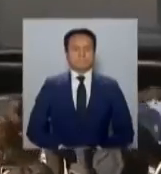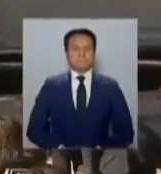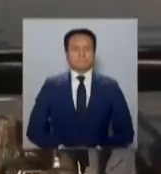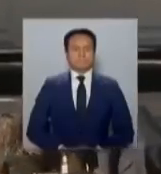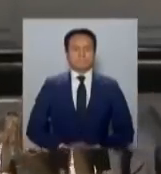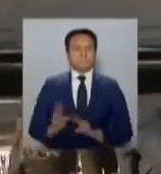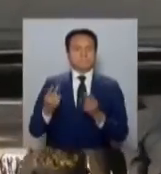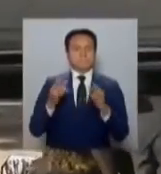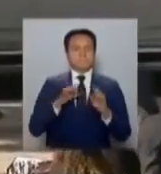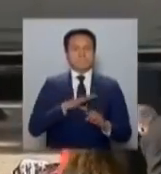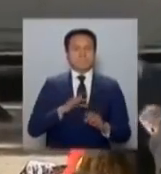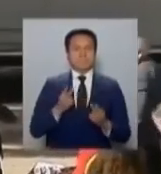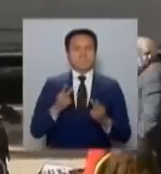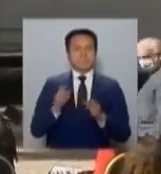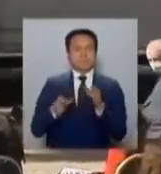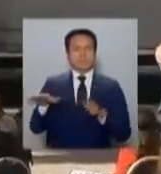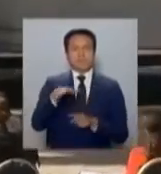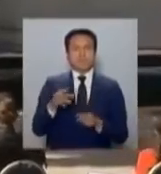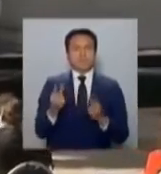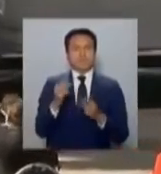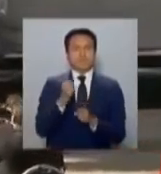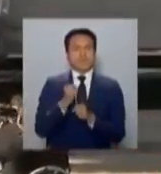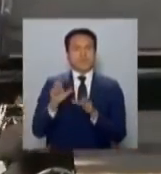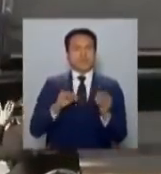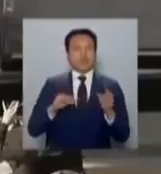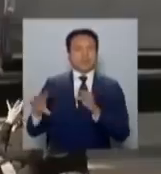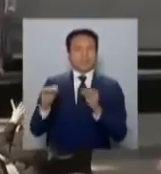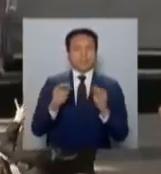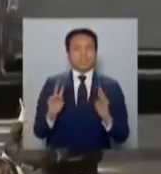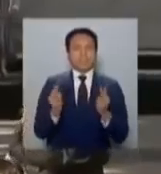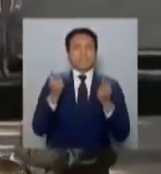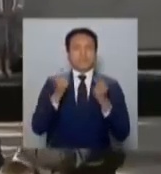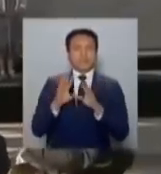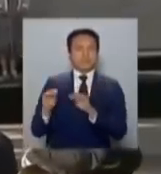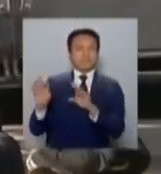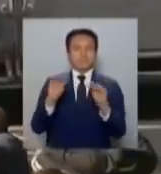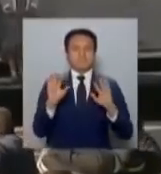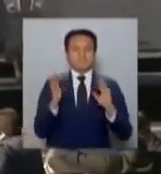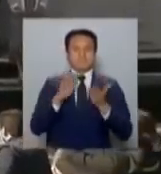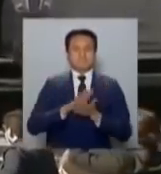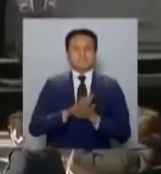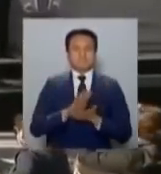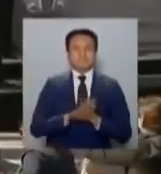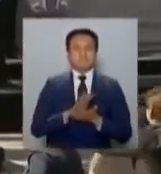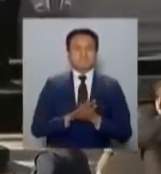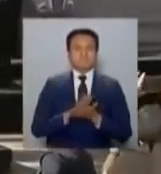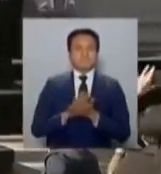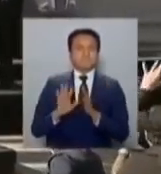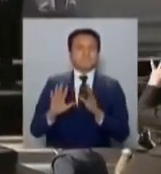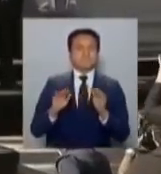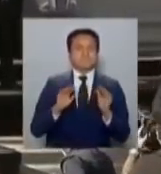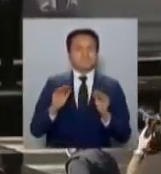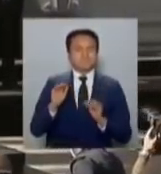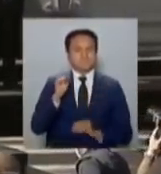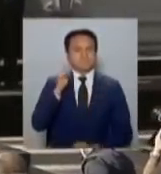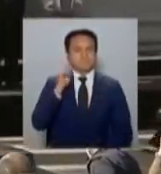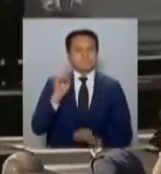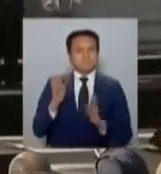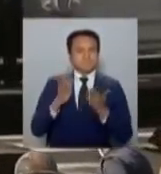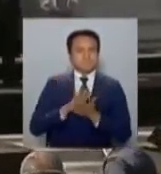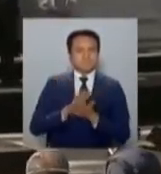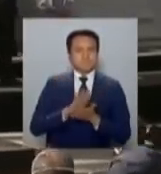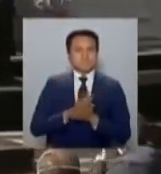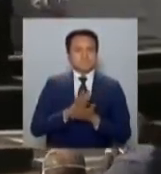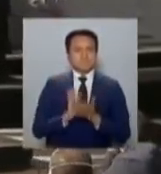condiciones, altísimo en muchos casos, reitero, sin negar la necesidad existía, pero muchísimo dinero que